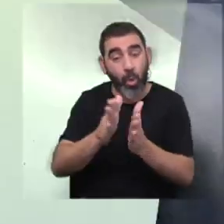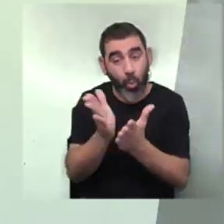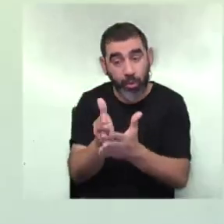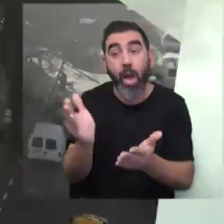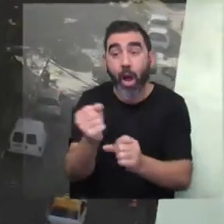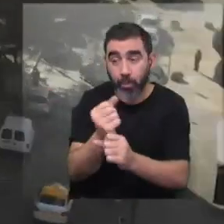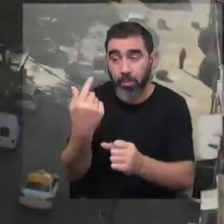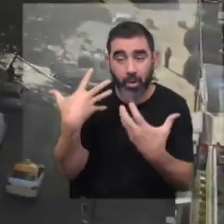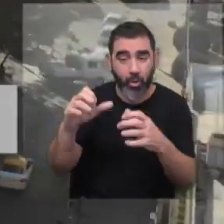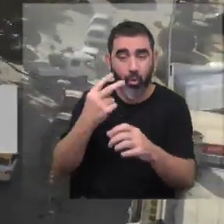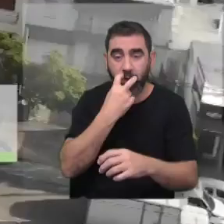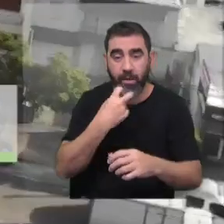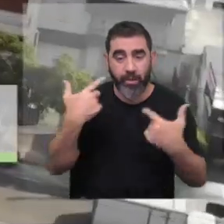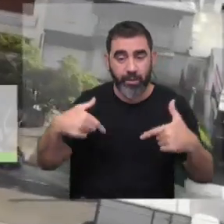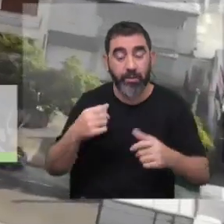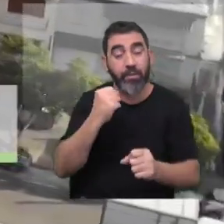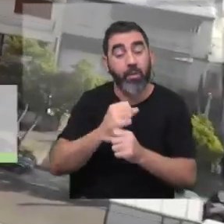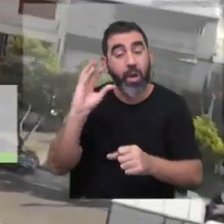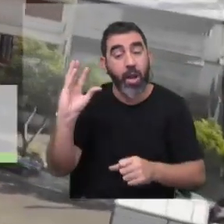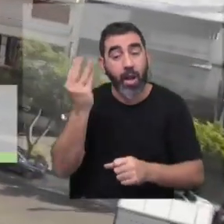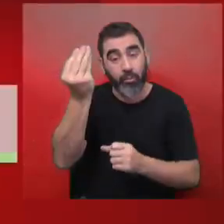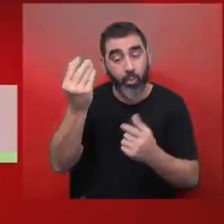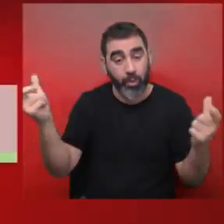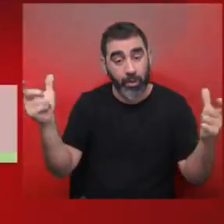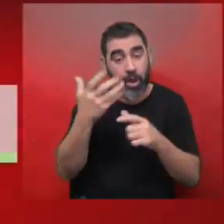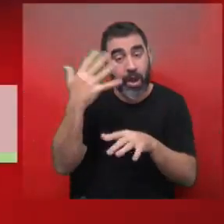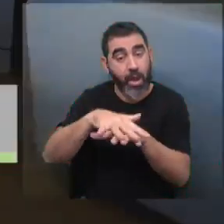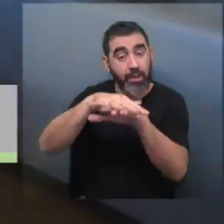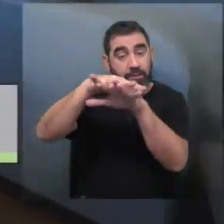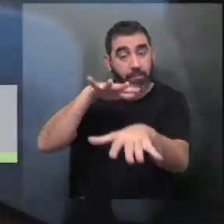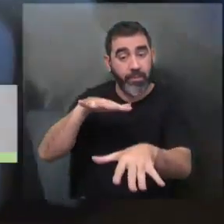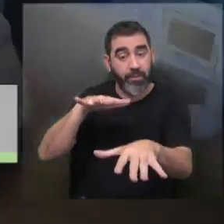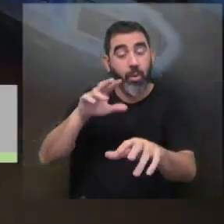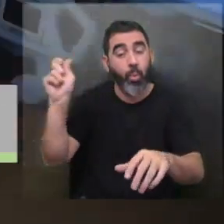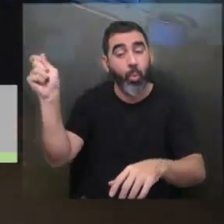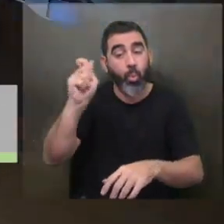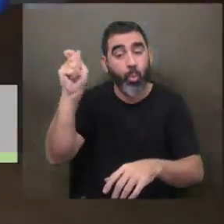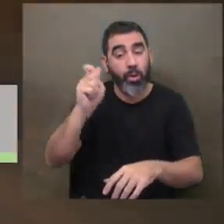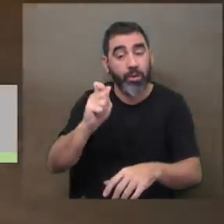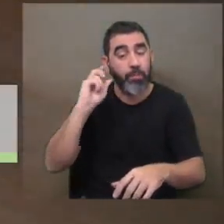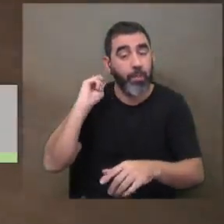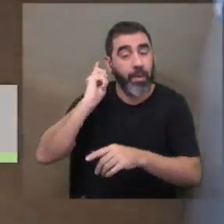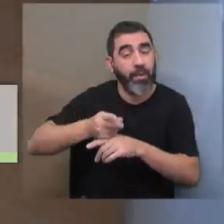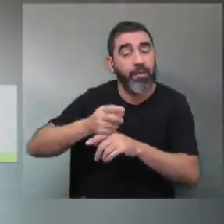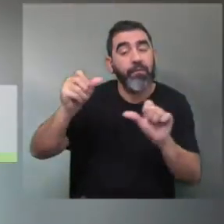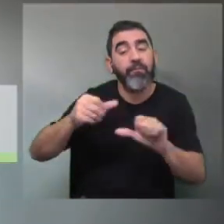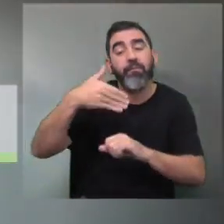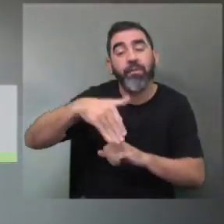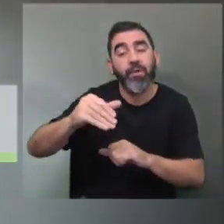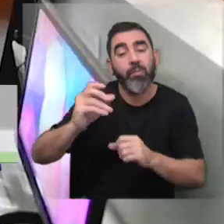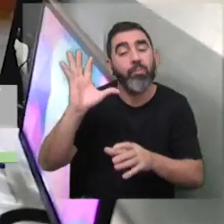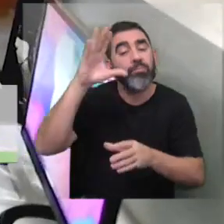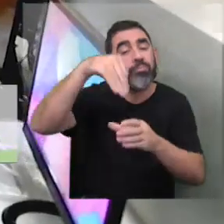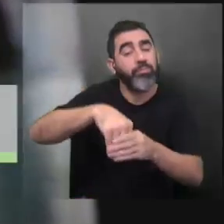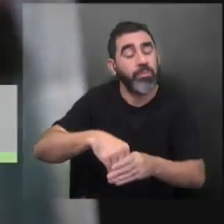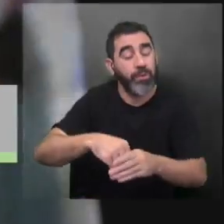departamental los trabajadores de casmu se encuentran reunidos en Asamblea de carácter urgente para definir acciones tras la definición